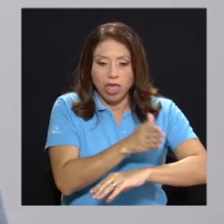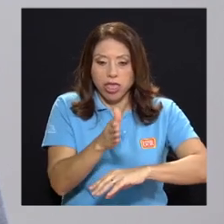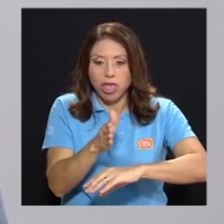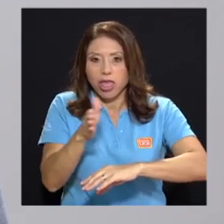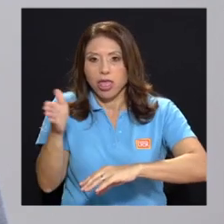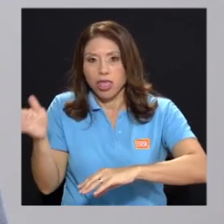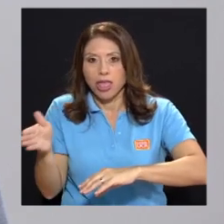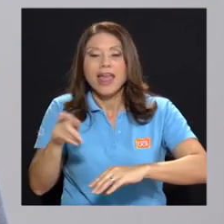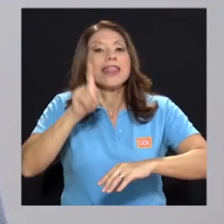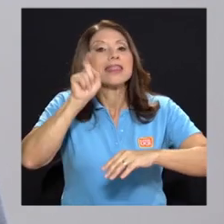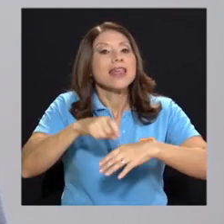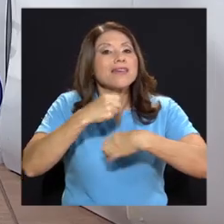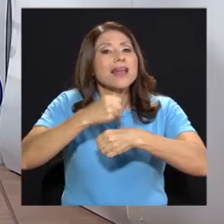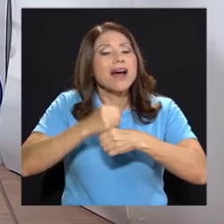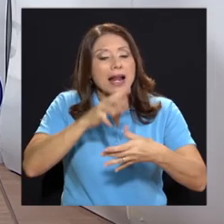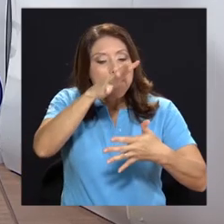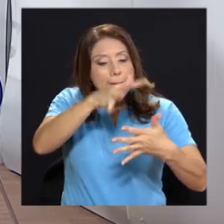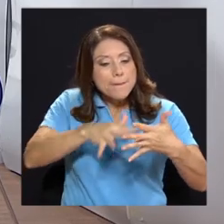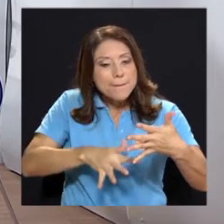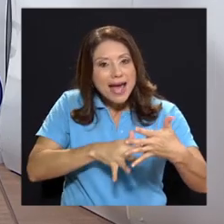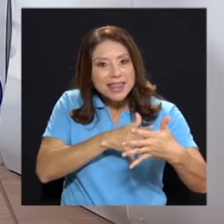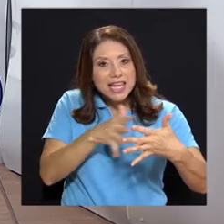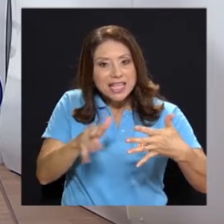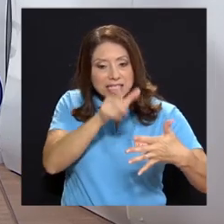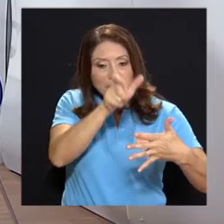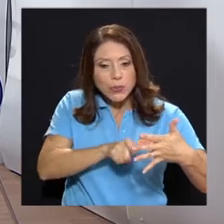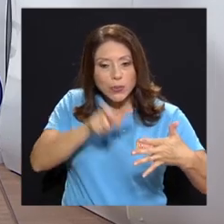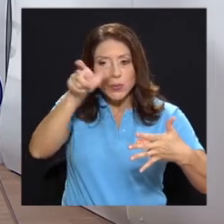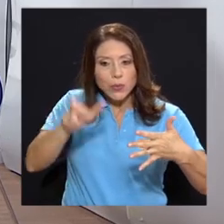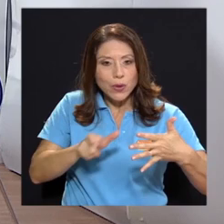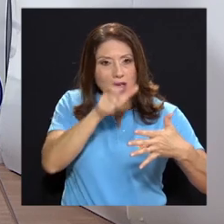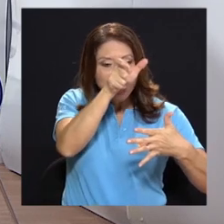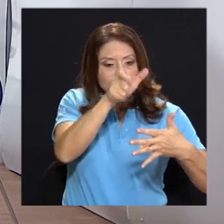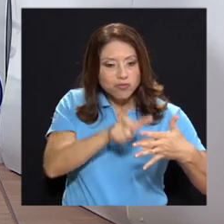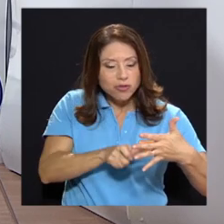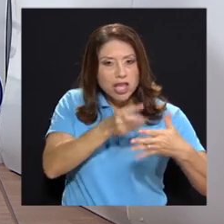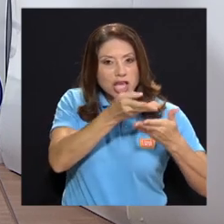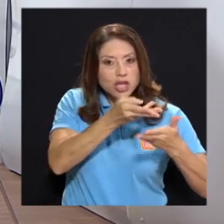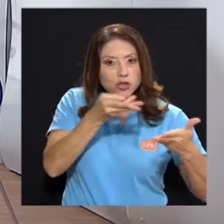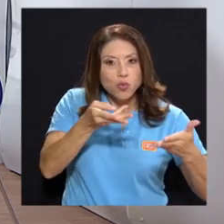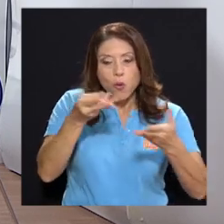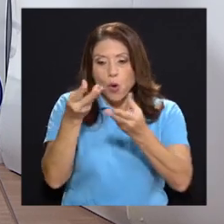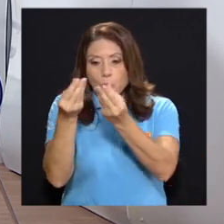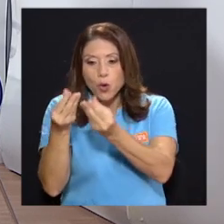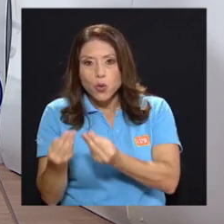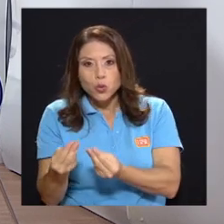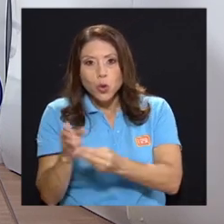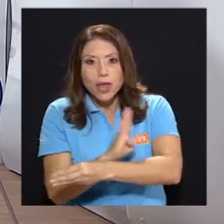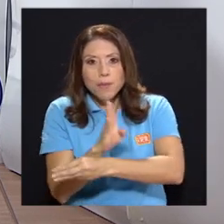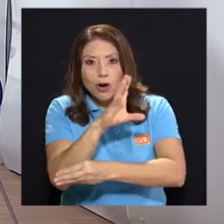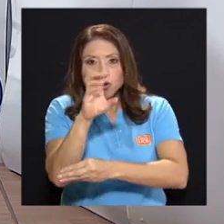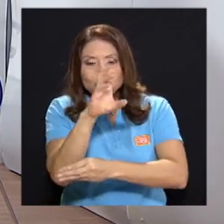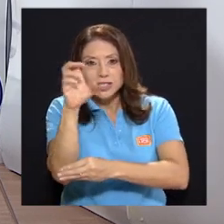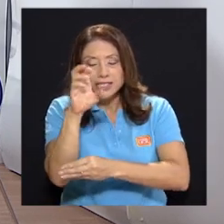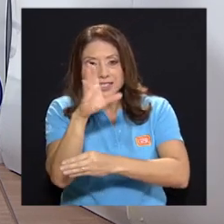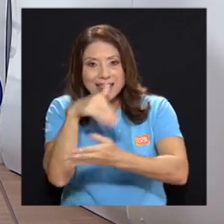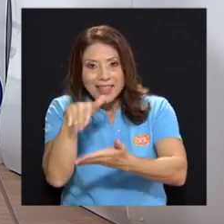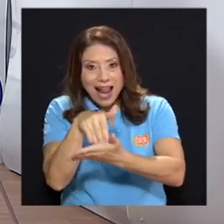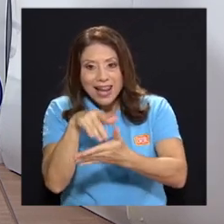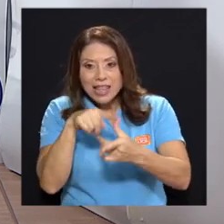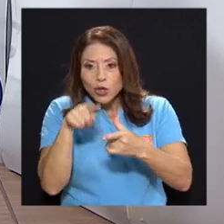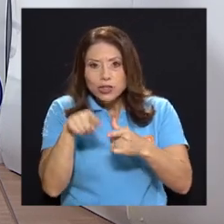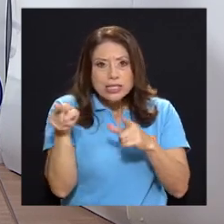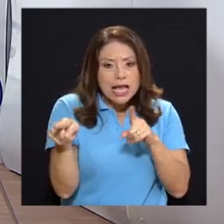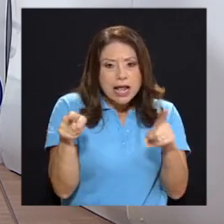matriz insumo producto del banco central que ahí usted ve cada producto como se encadena con otro producto cuánto empleo genera y entonces ahí podíamos